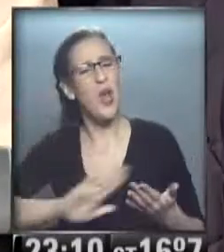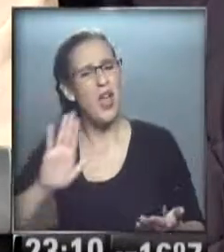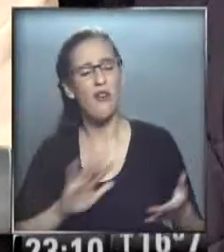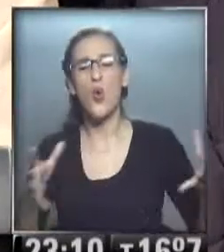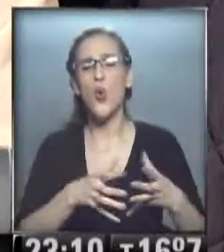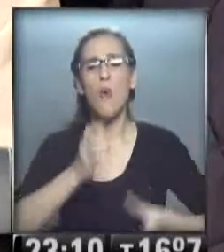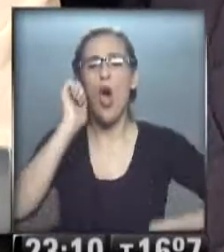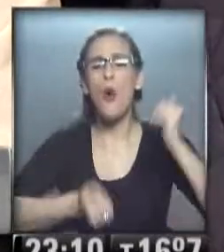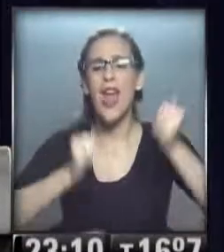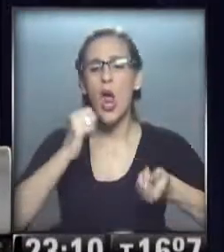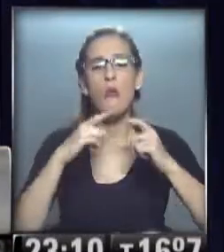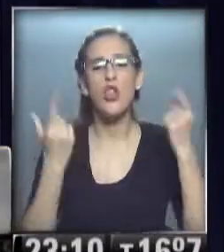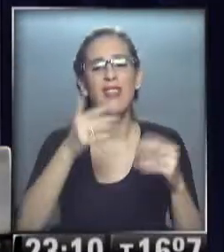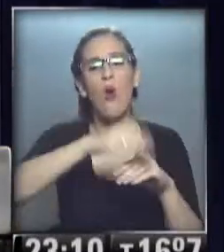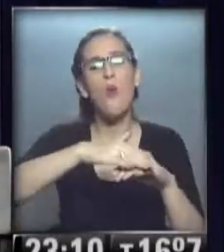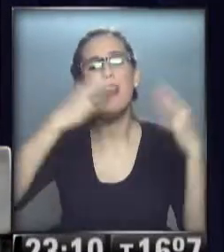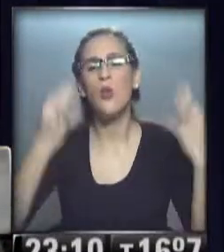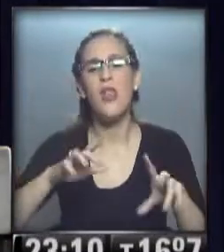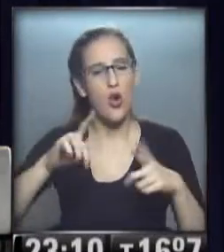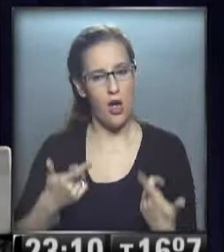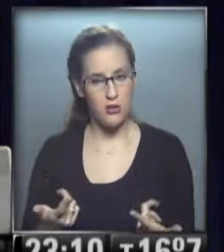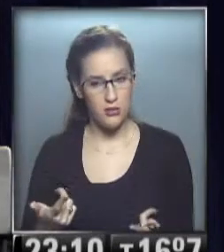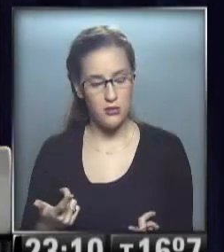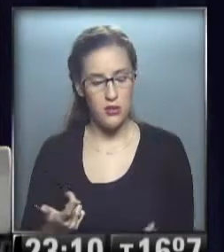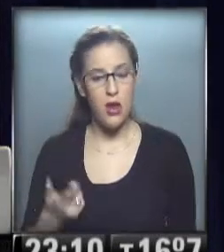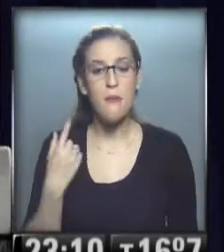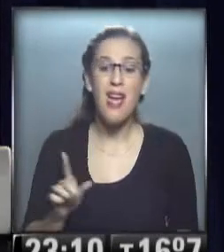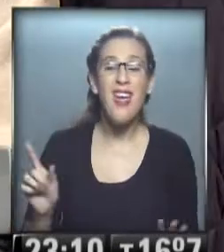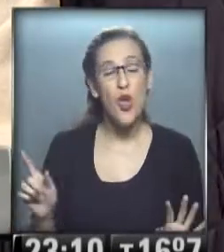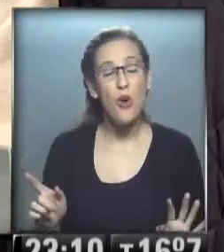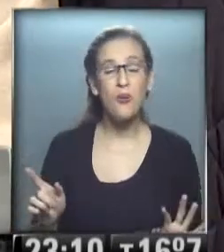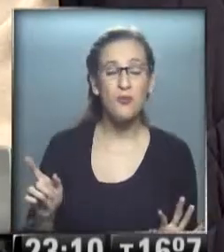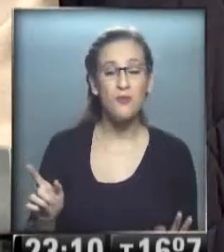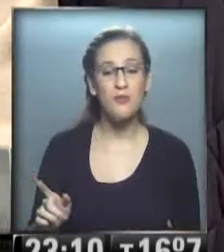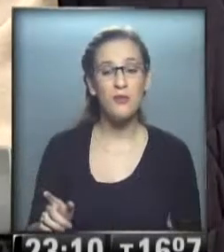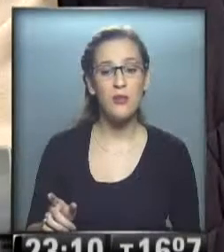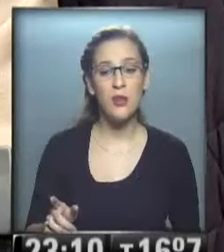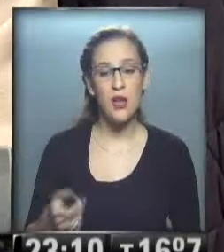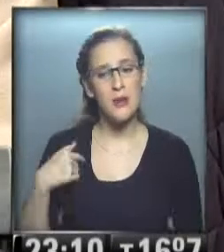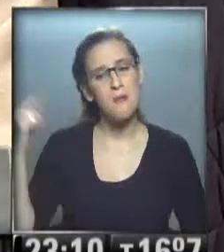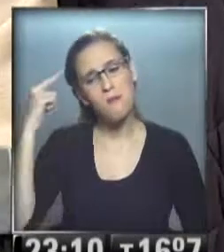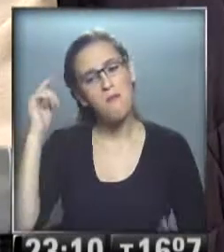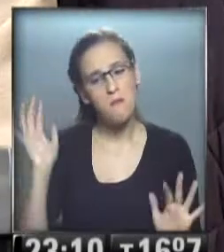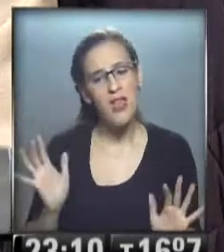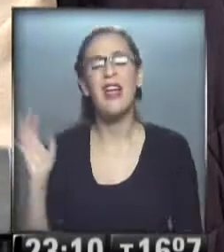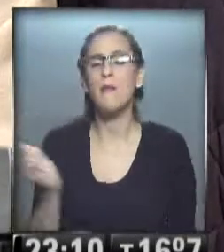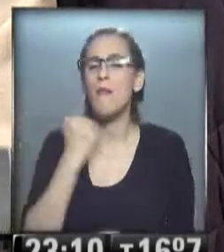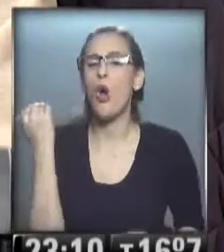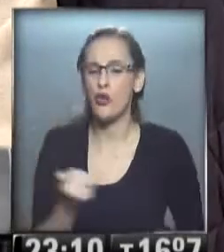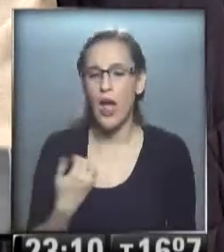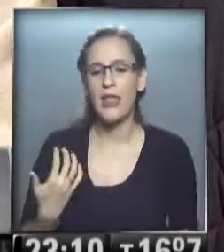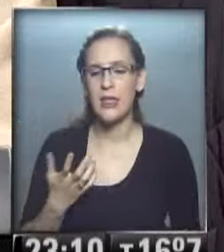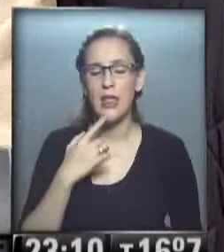obrera reclame por la inseguridad. Sin embargo, en esta ocasión, nosotros creemos que es importante